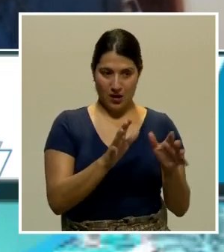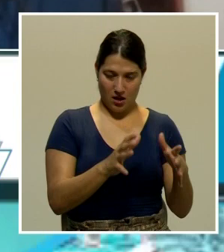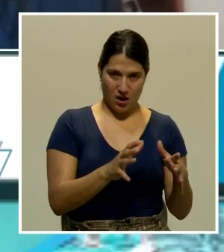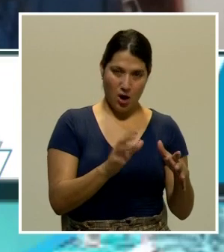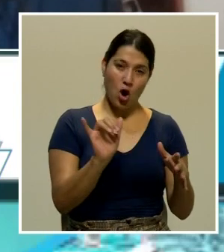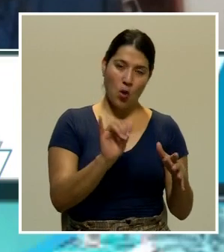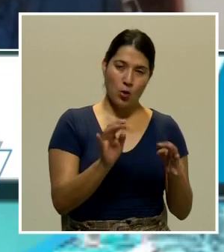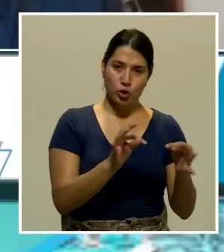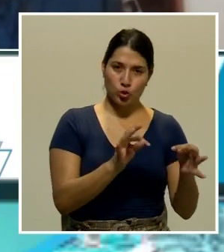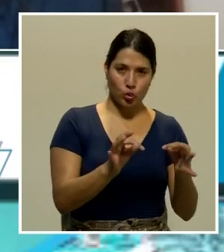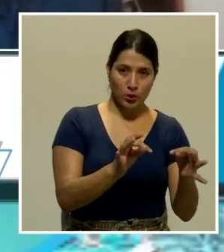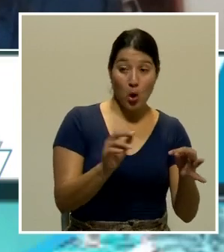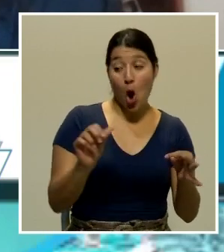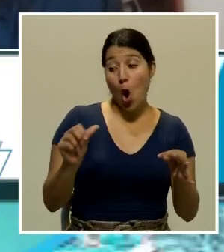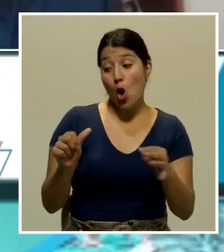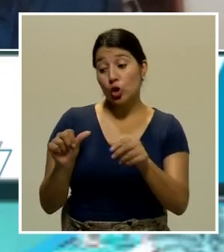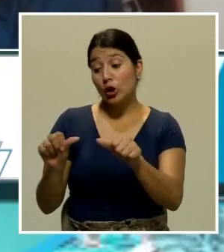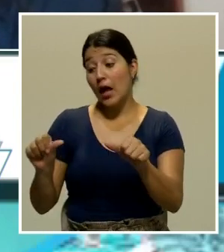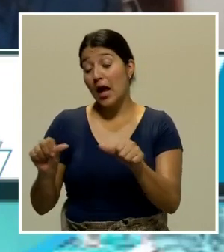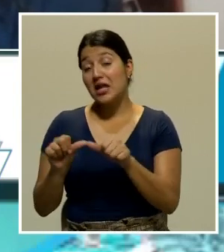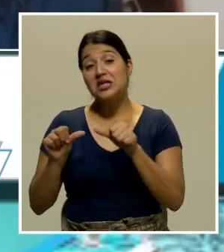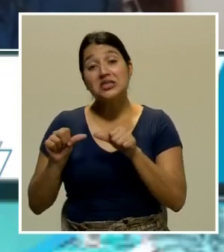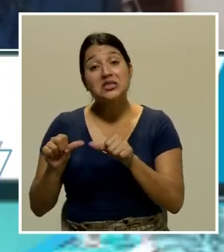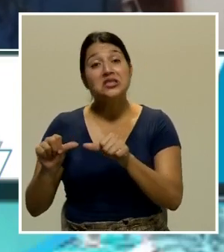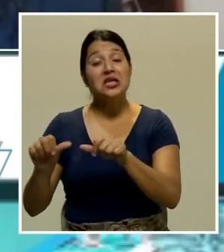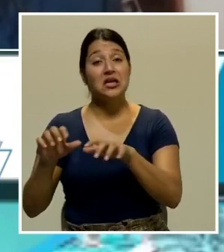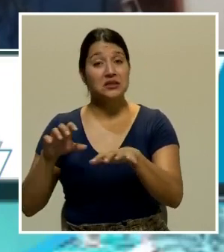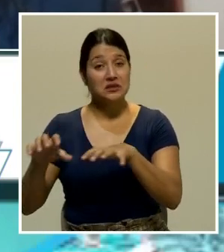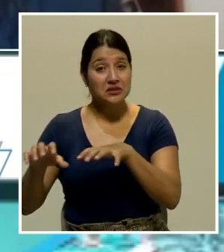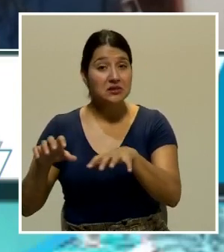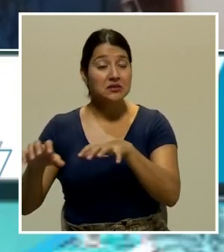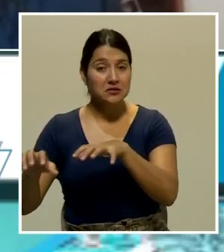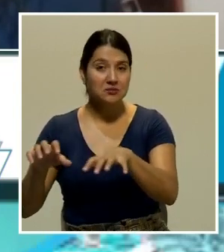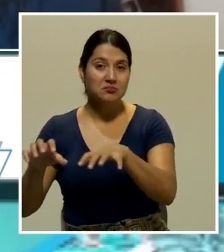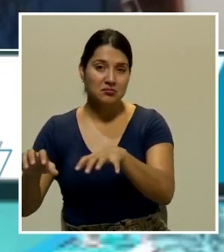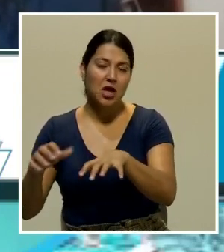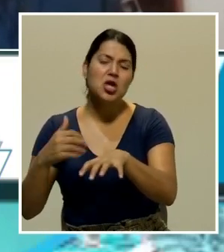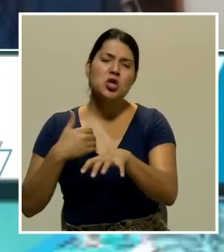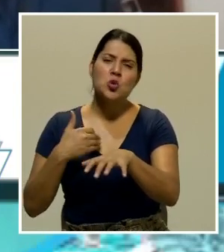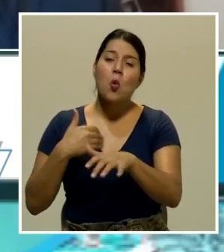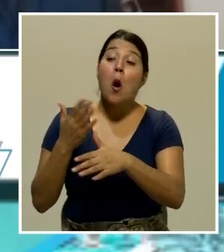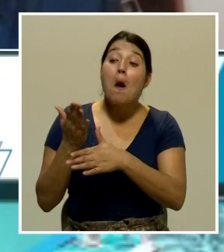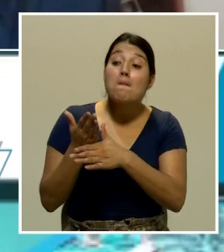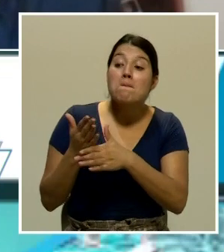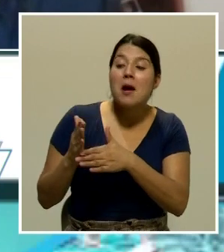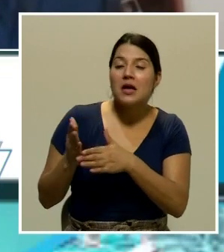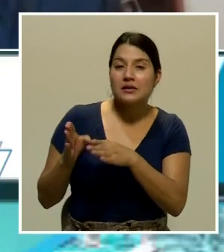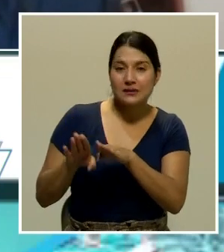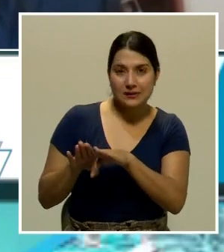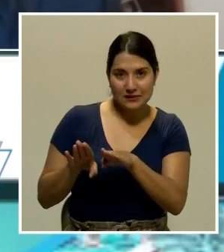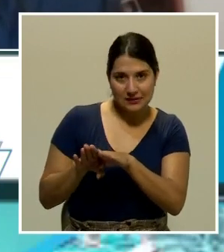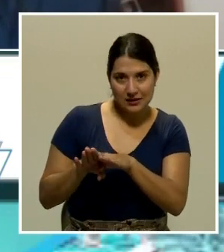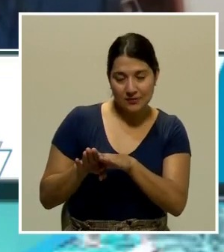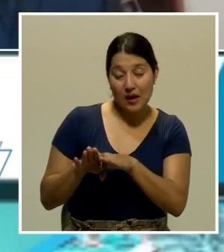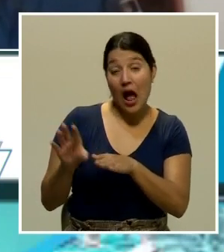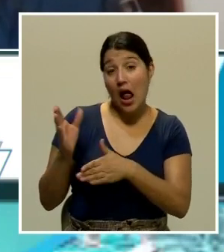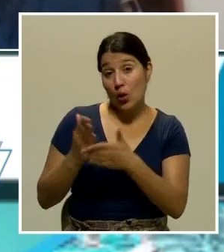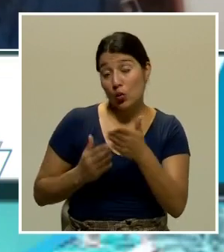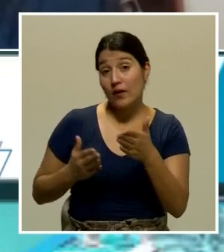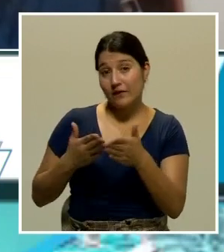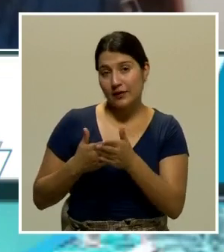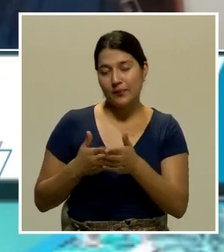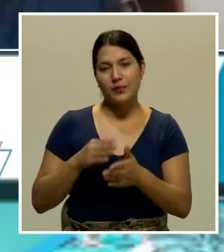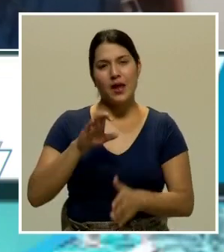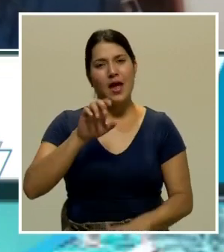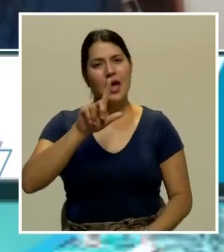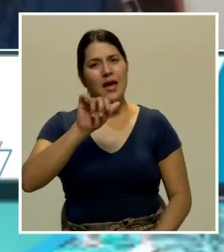ha seguido funcionando a pesar de que ha tenido sectores cerrados y algunos de ellos muy afectados. Don